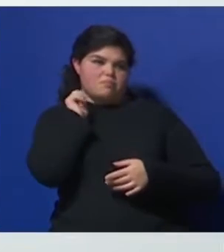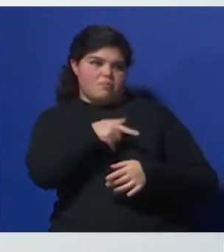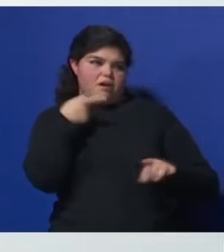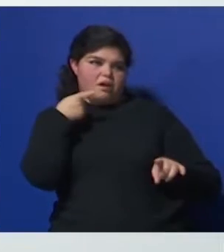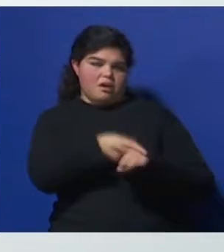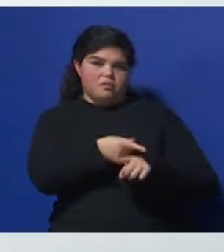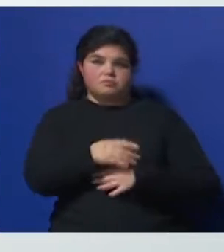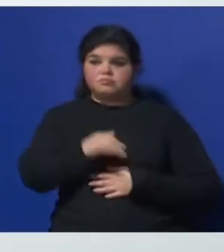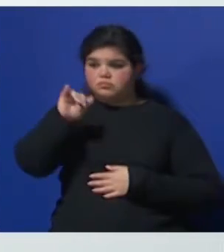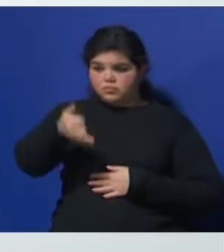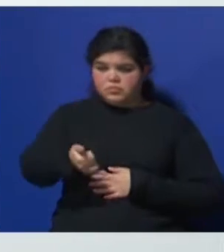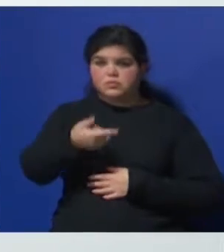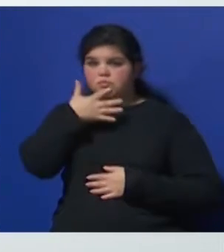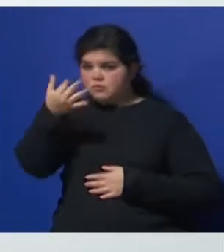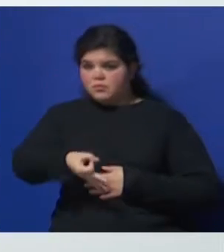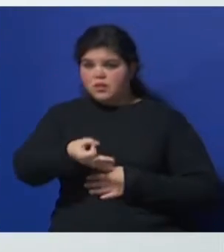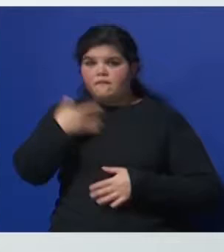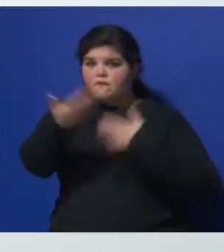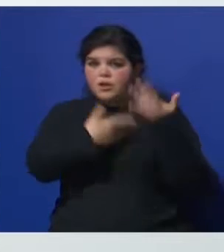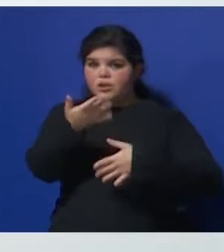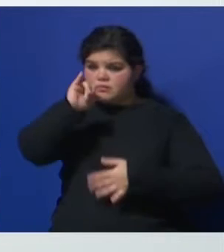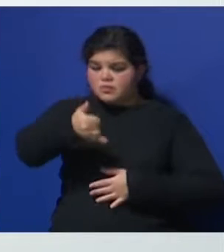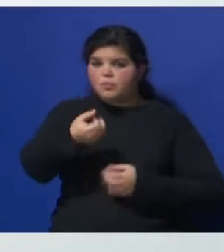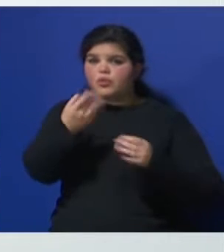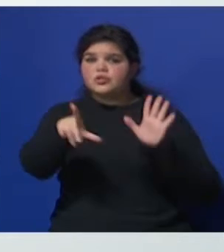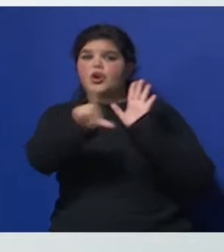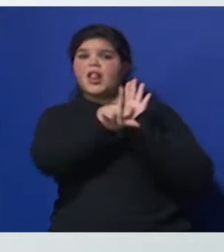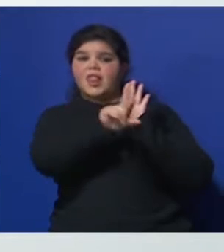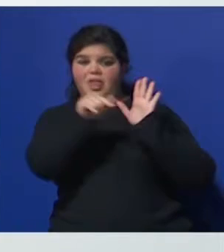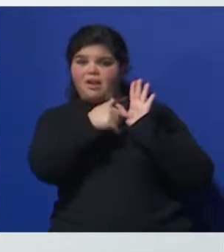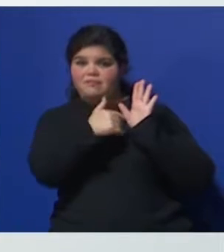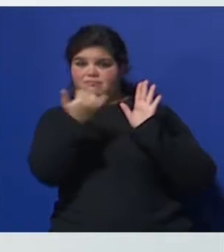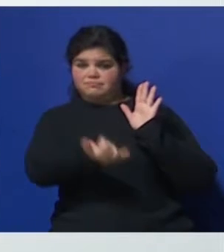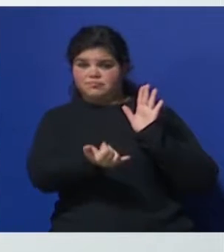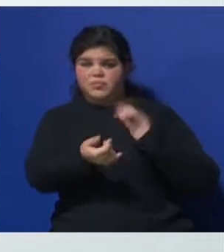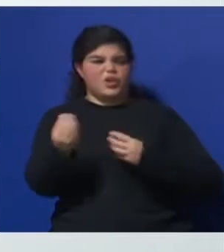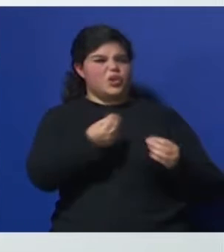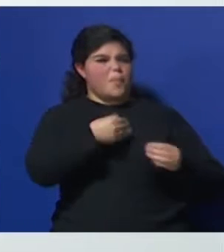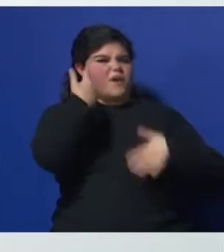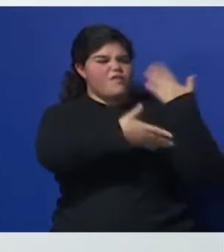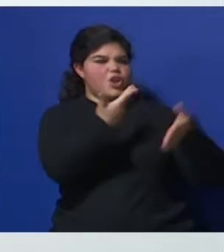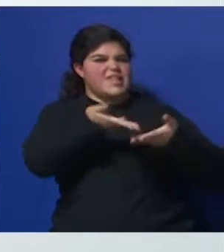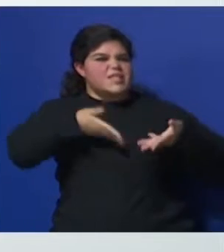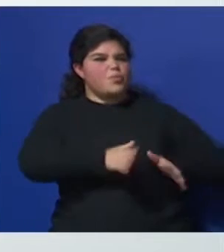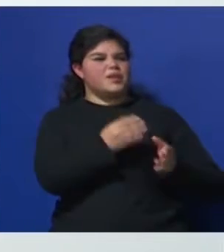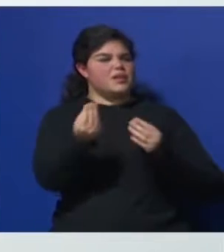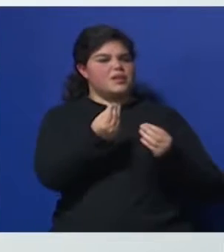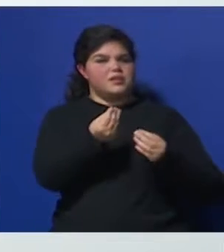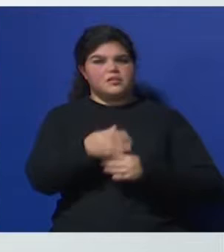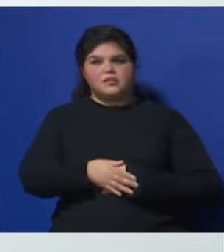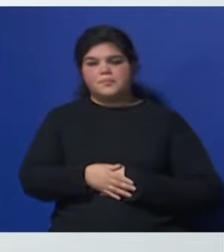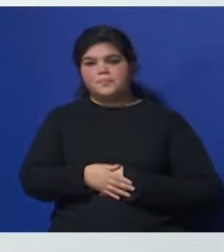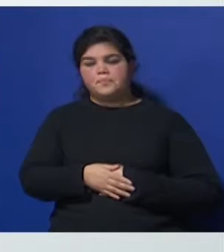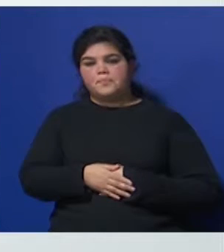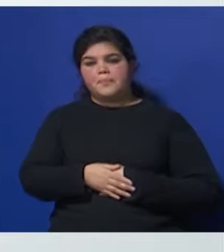Existe la violencia obstétrica Es real Existe la ley ¿Cómo es esta violencia obstétrica? La violencia obstétrica Como dice la ley Es toda